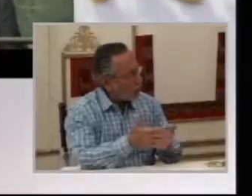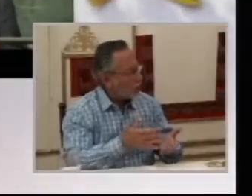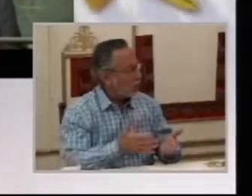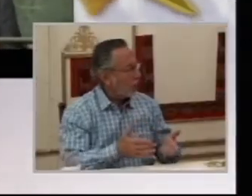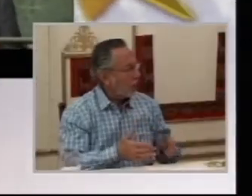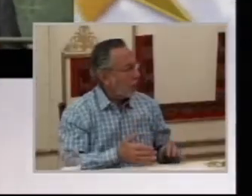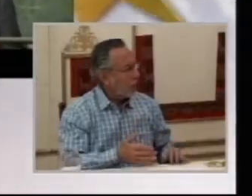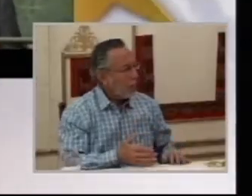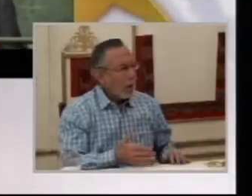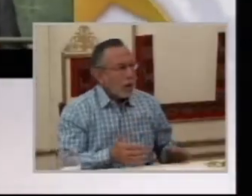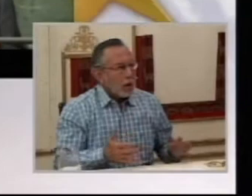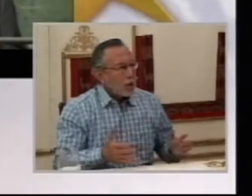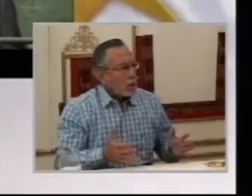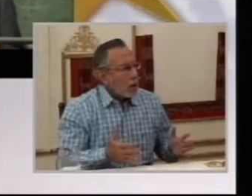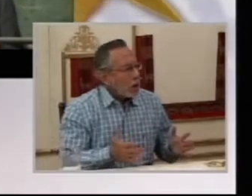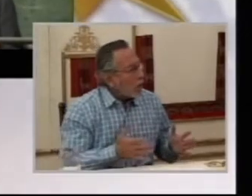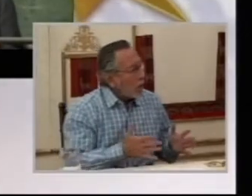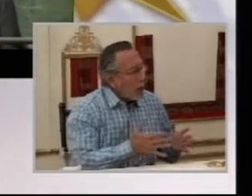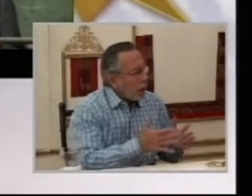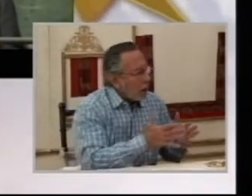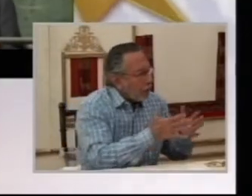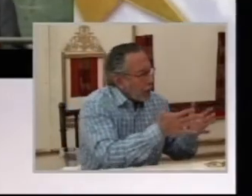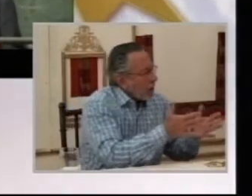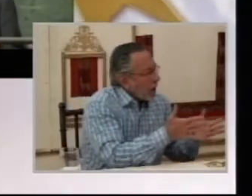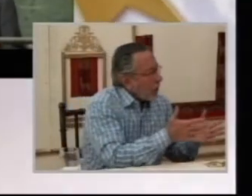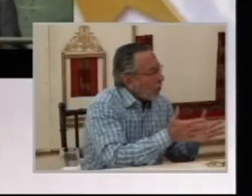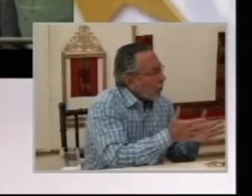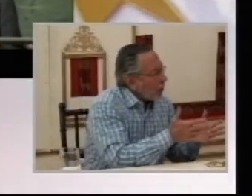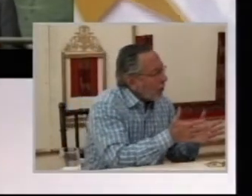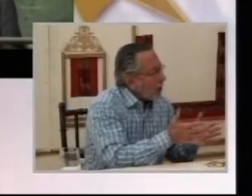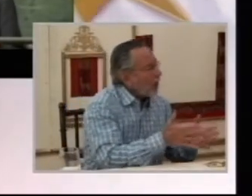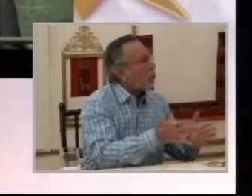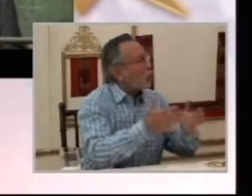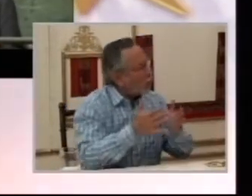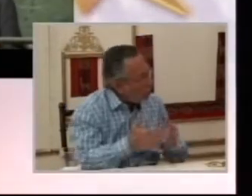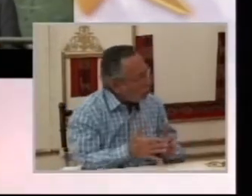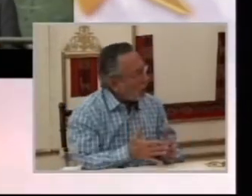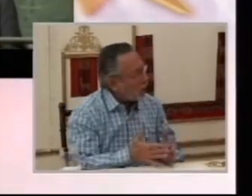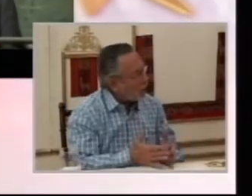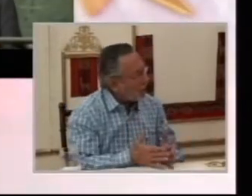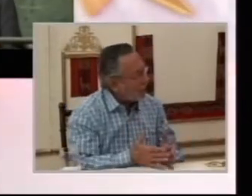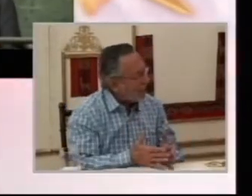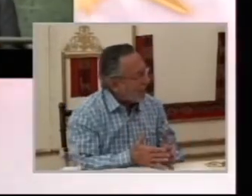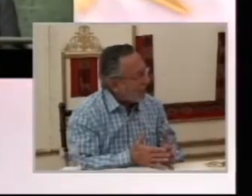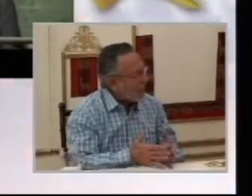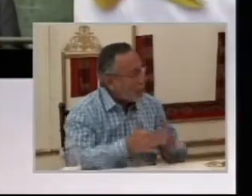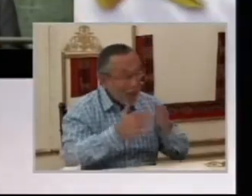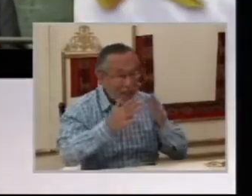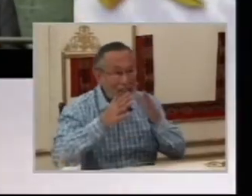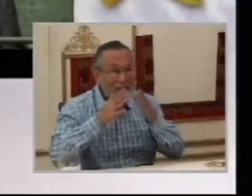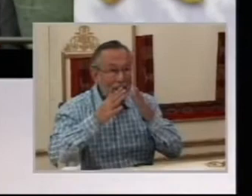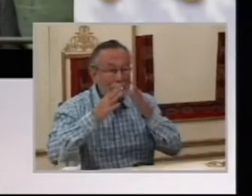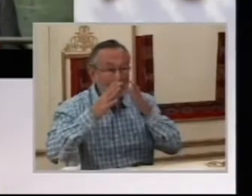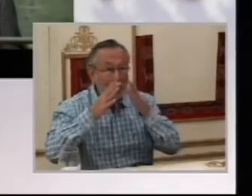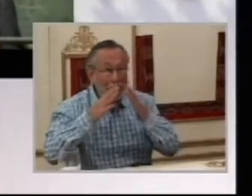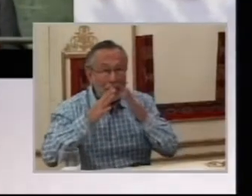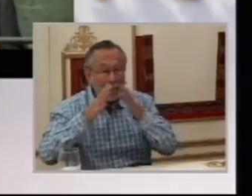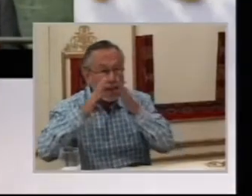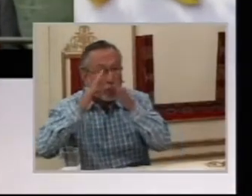un proceso. Pues claro, ¿qué perspectiva podemos tener con motivo de la justicia a partir de